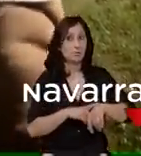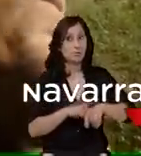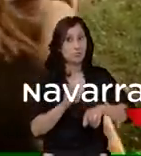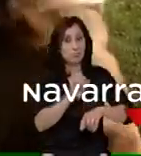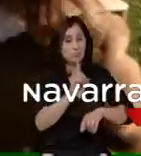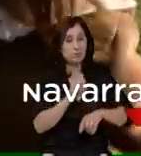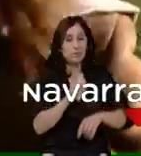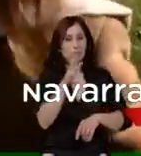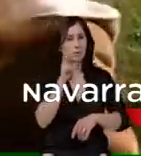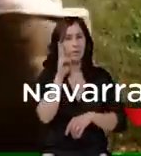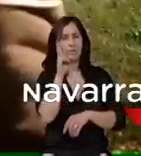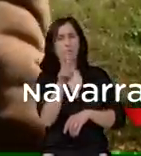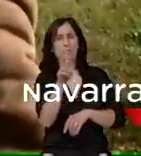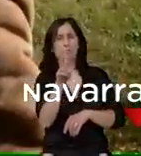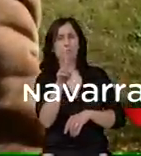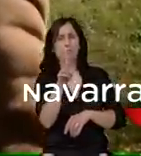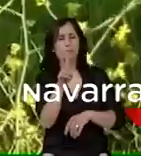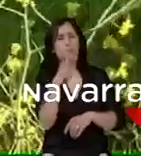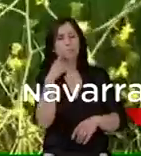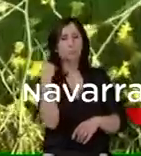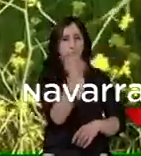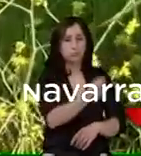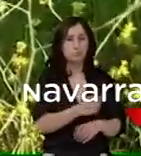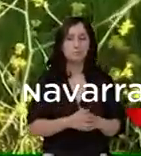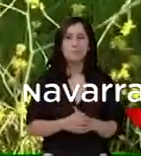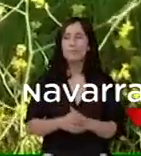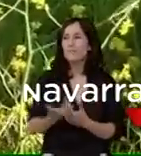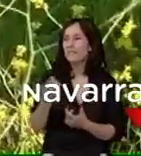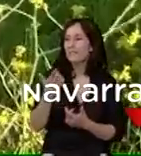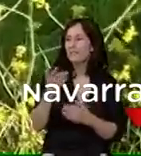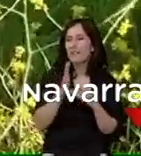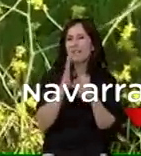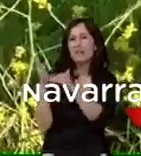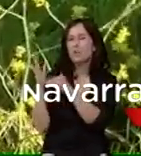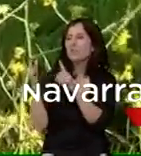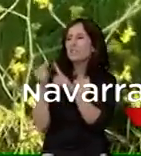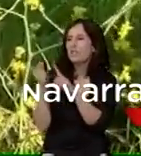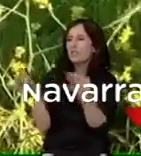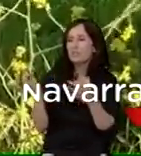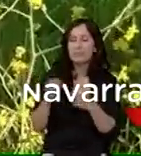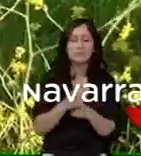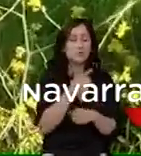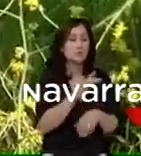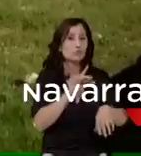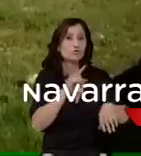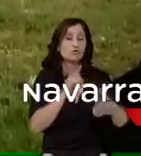atacara, porque la vi de un cúrrico y me escapé. ¿Y el camión de frigo? ¿Por qué no me lo cuentas? Sería el mediodía, era